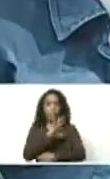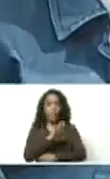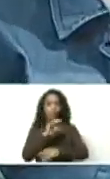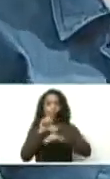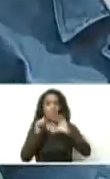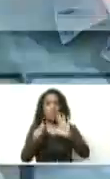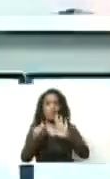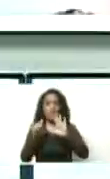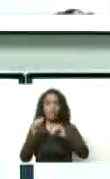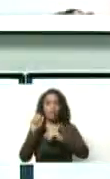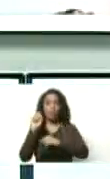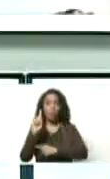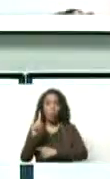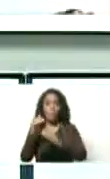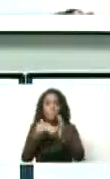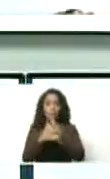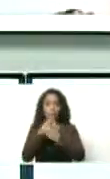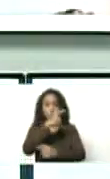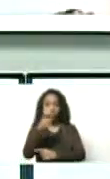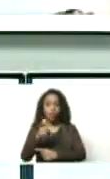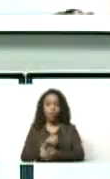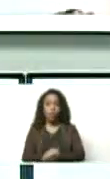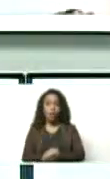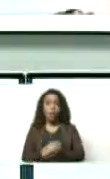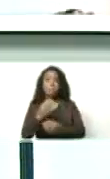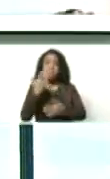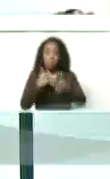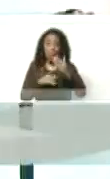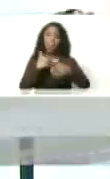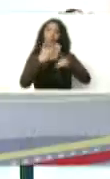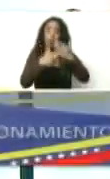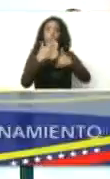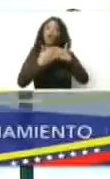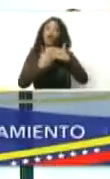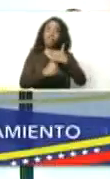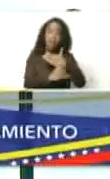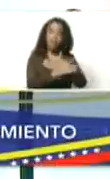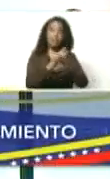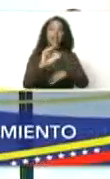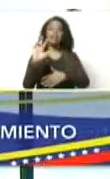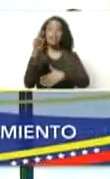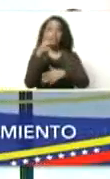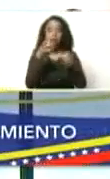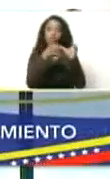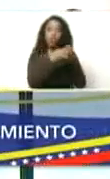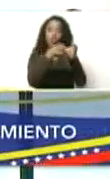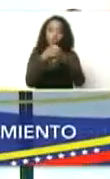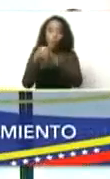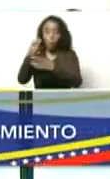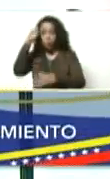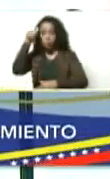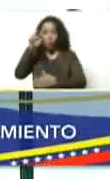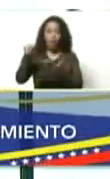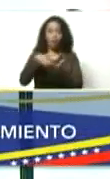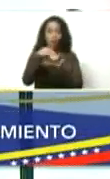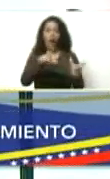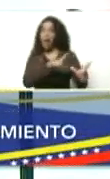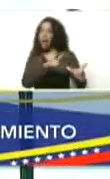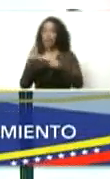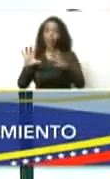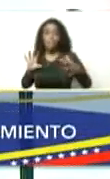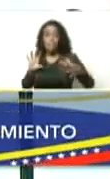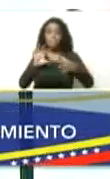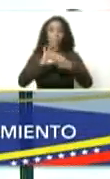13.561.000 habitantes. Vamos avanzando, compadre. Un tercio de la población nacional ya está vinculado a